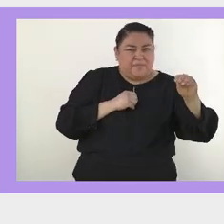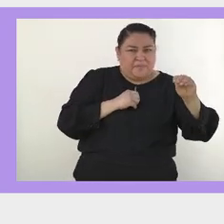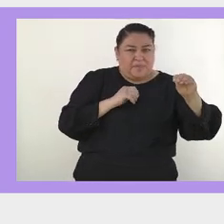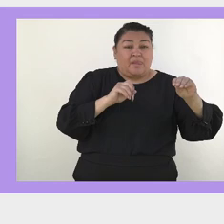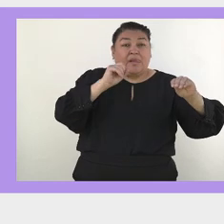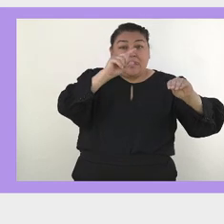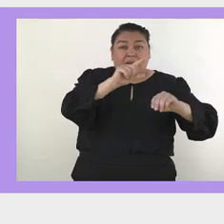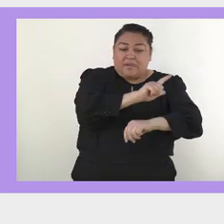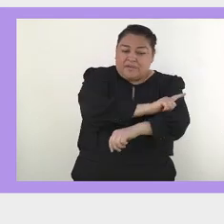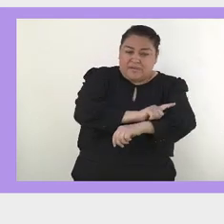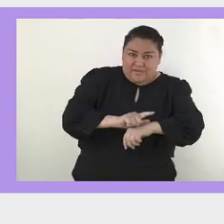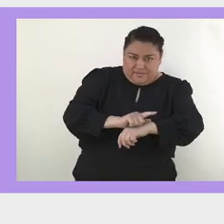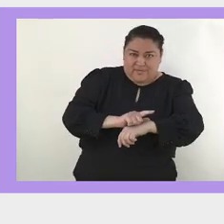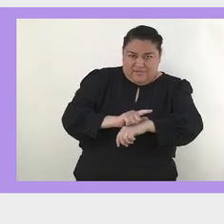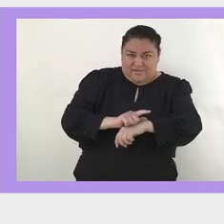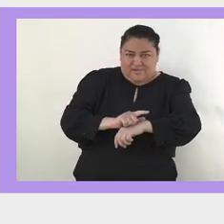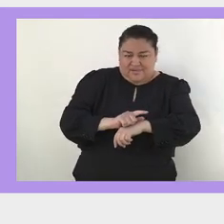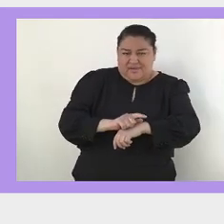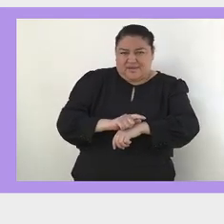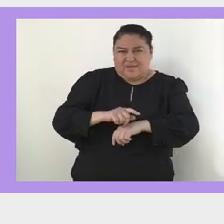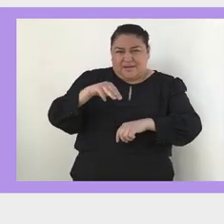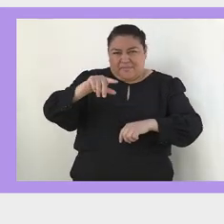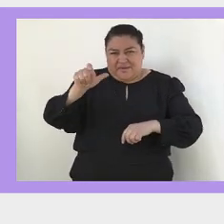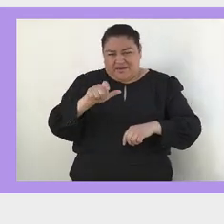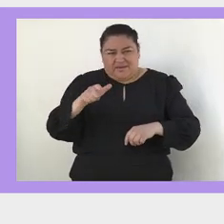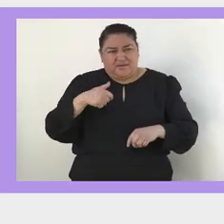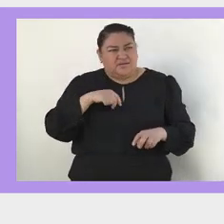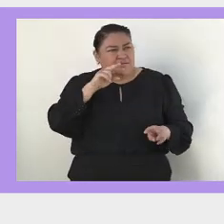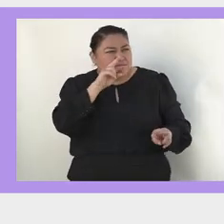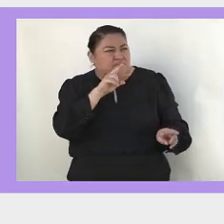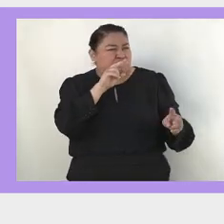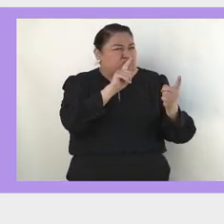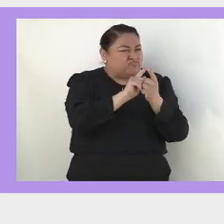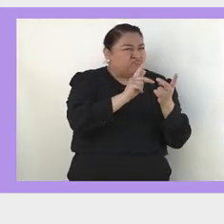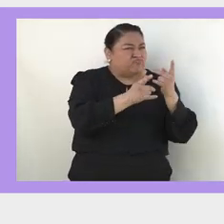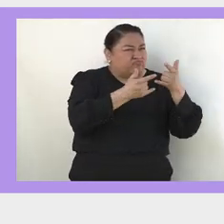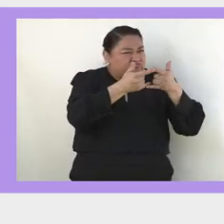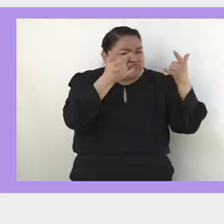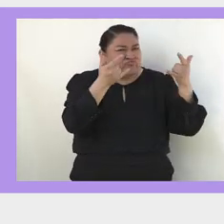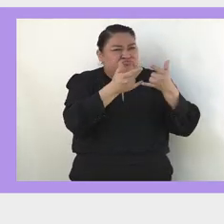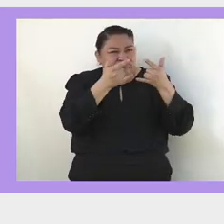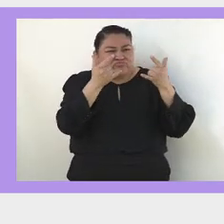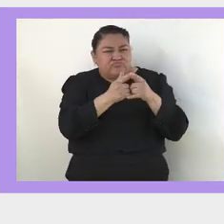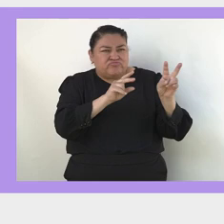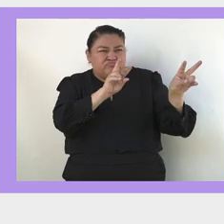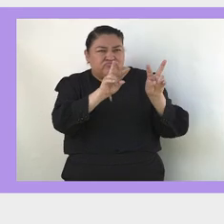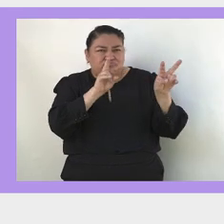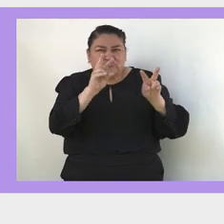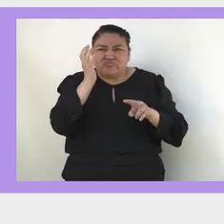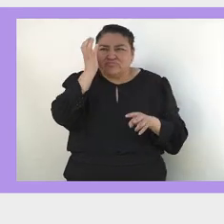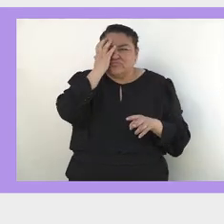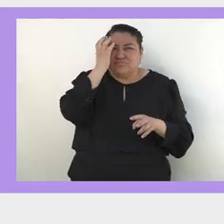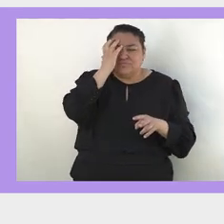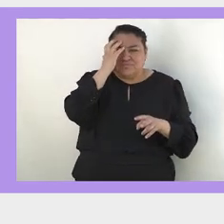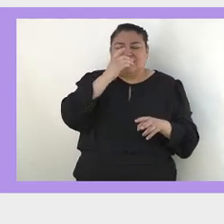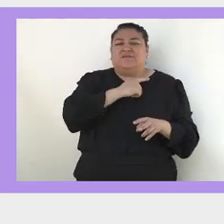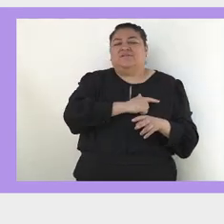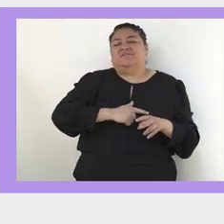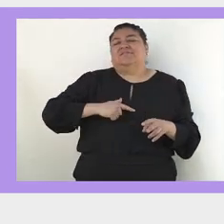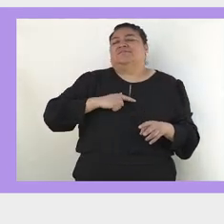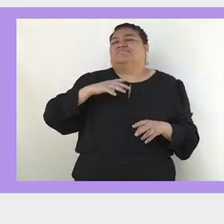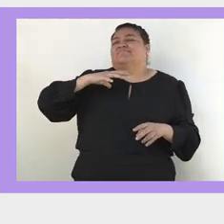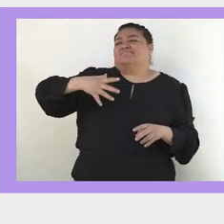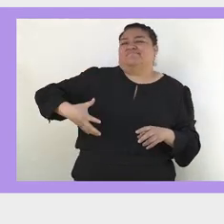técnicos de la liga femenil y pues conocer todas esas historias la verdad es que nos llena de de mucho orgullo y sobre